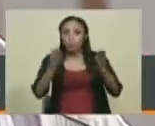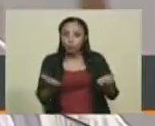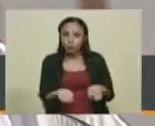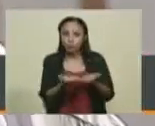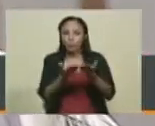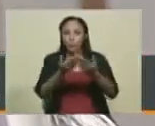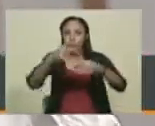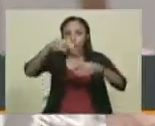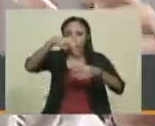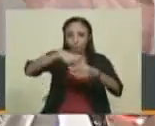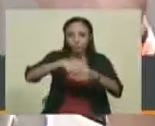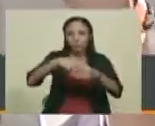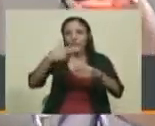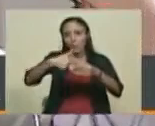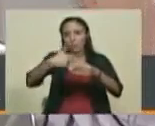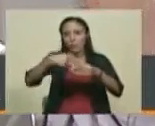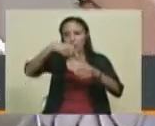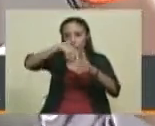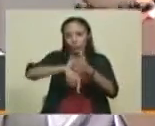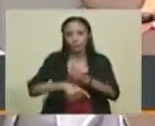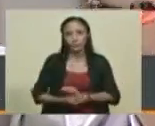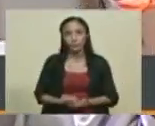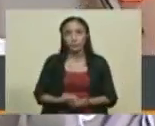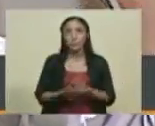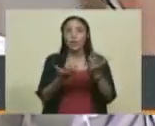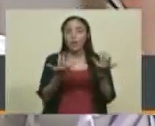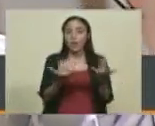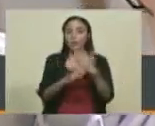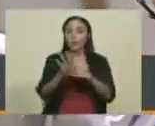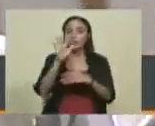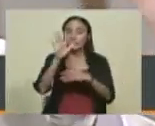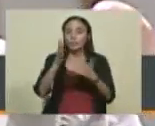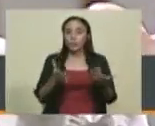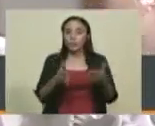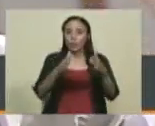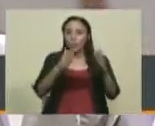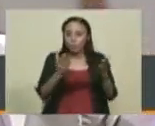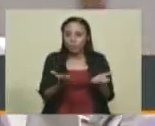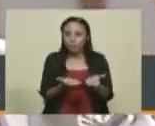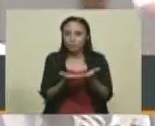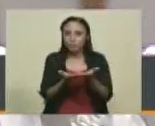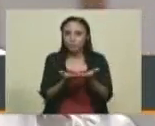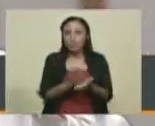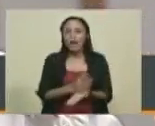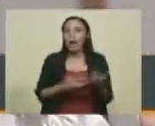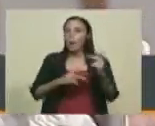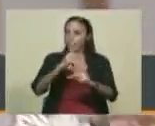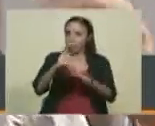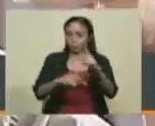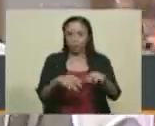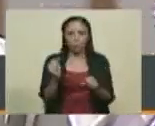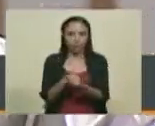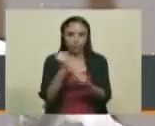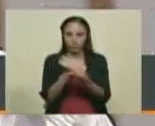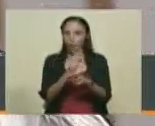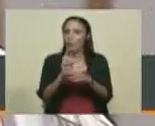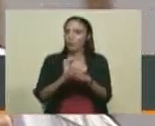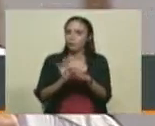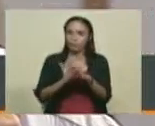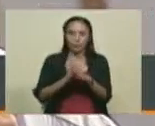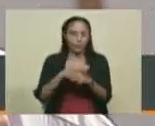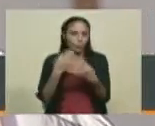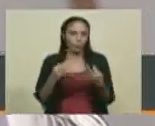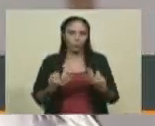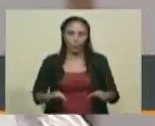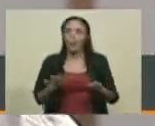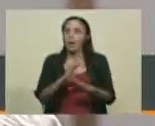línea. Ahora, en este momento tenemos 5 gabarras de línea totalmente productivas, en condiciones para